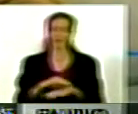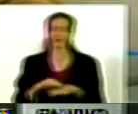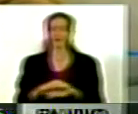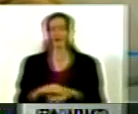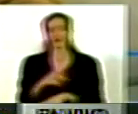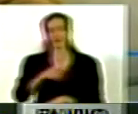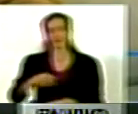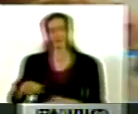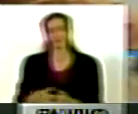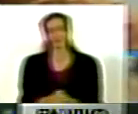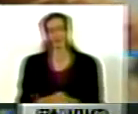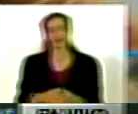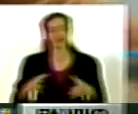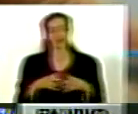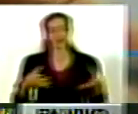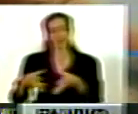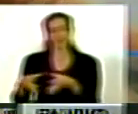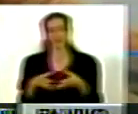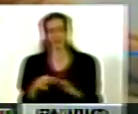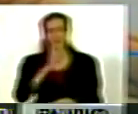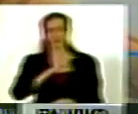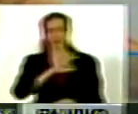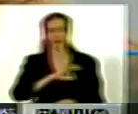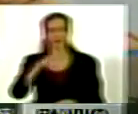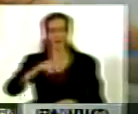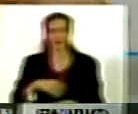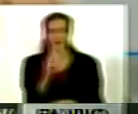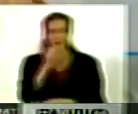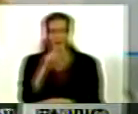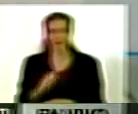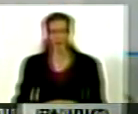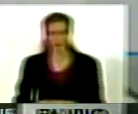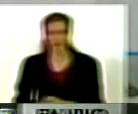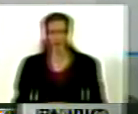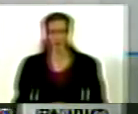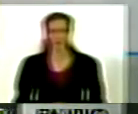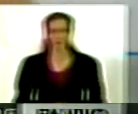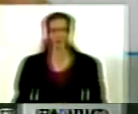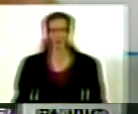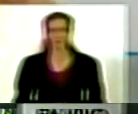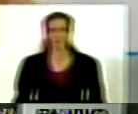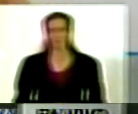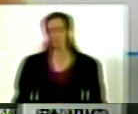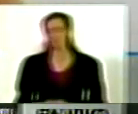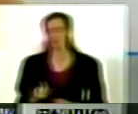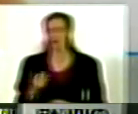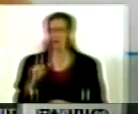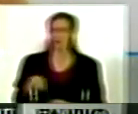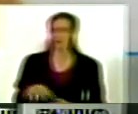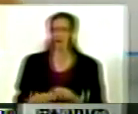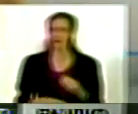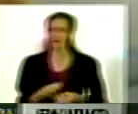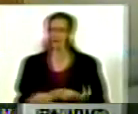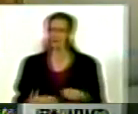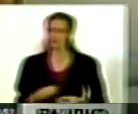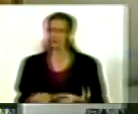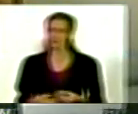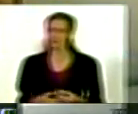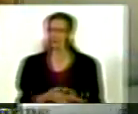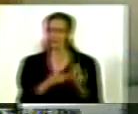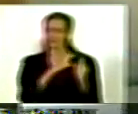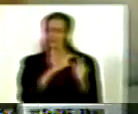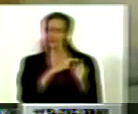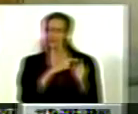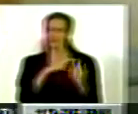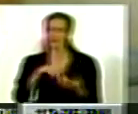ministerios, todos los movimientos sociales de juventudes, y que lleva lo que